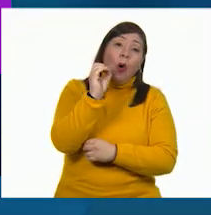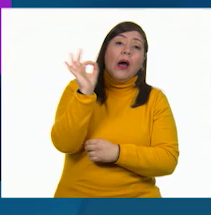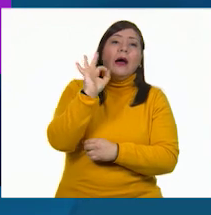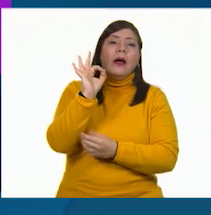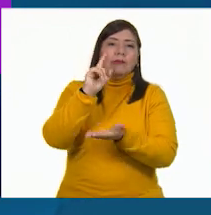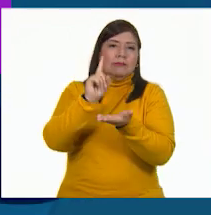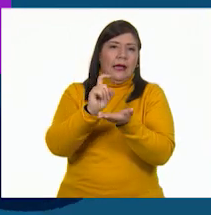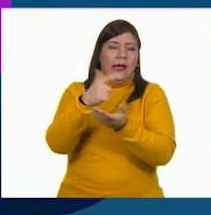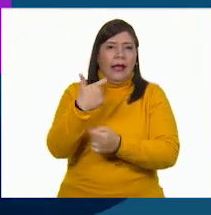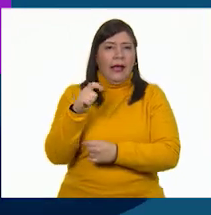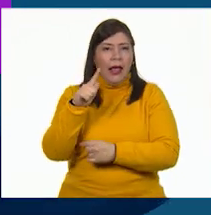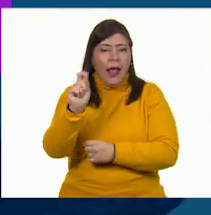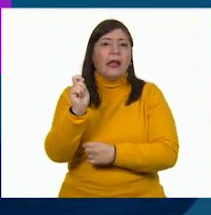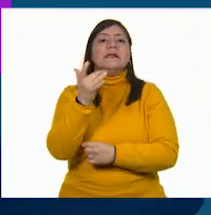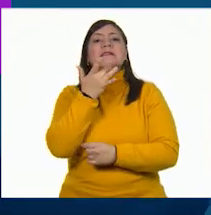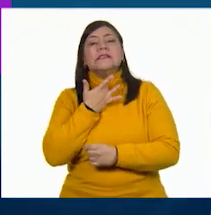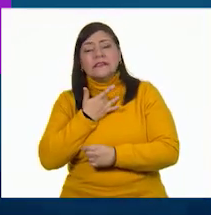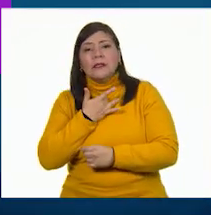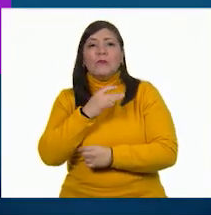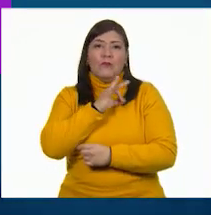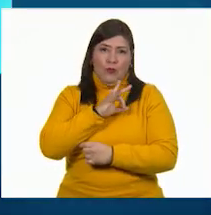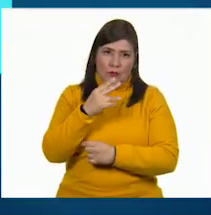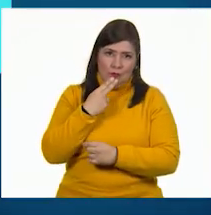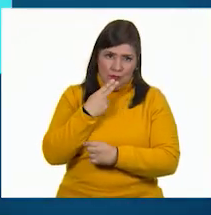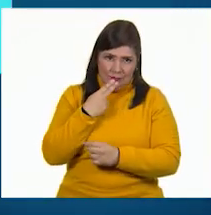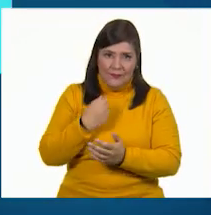aplica desinfectante a base de agua y alcohol.